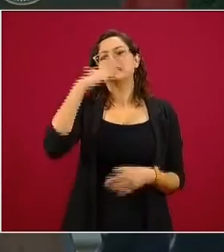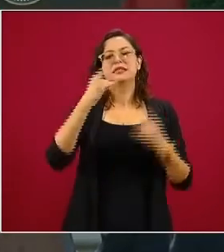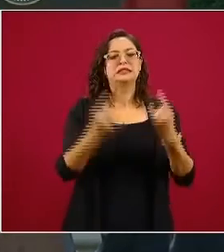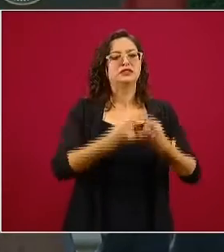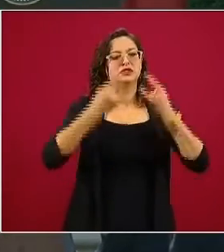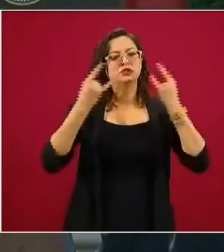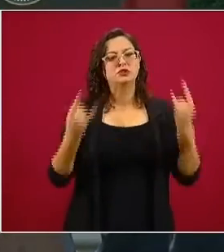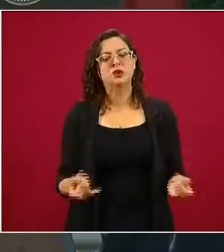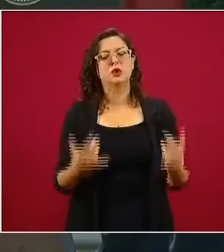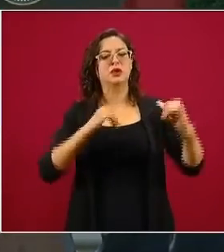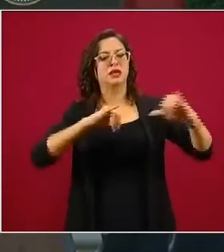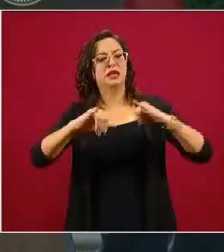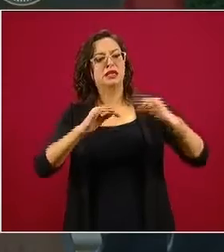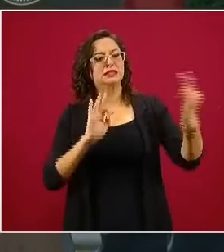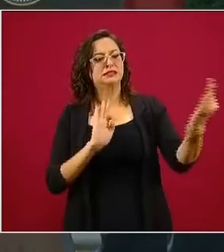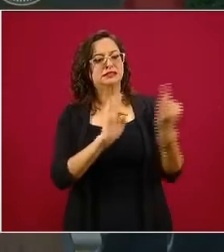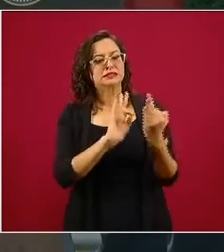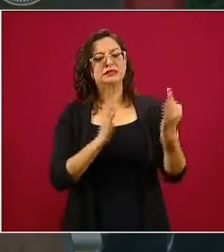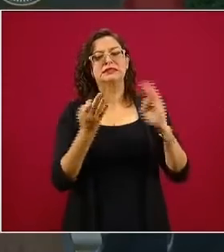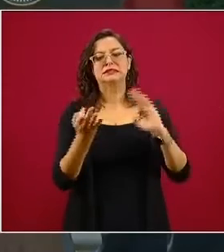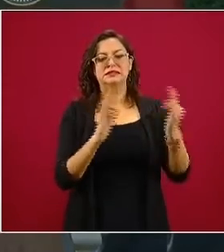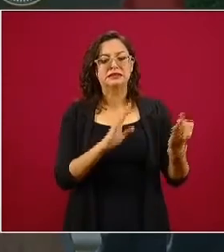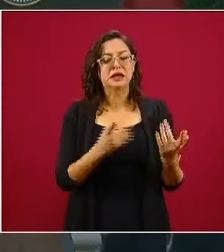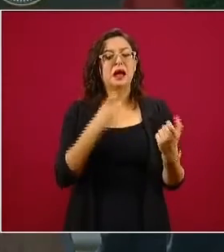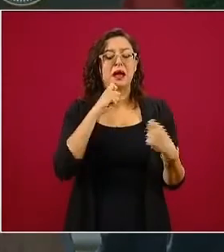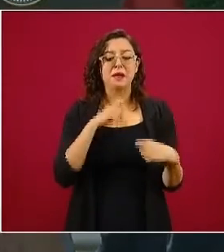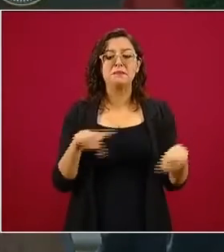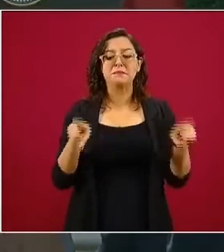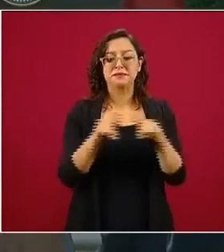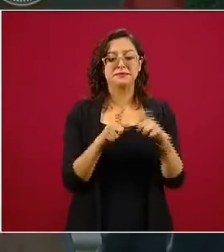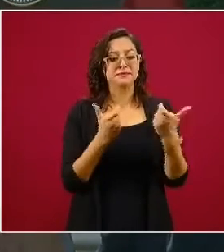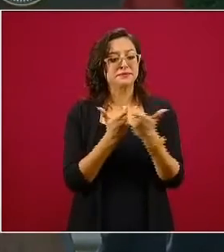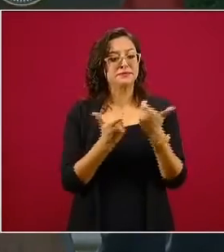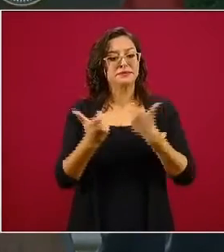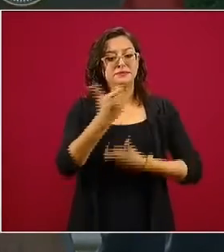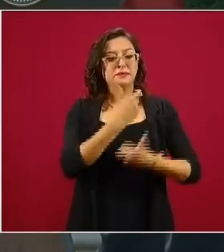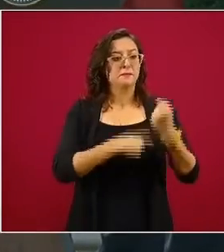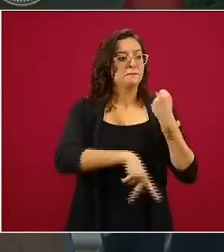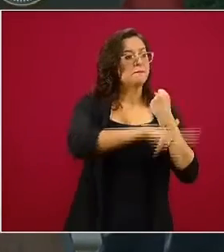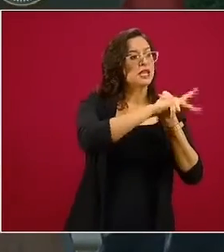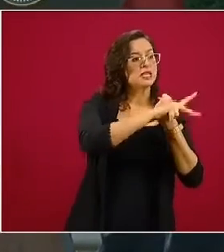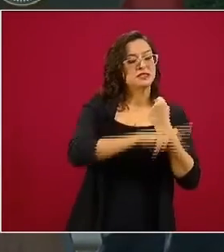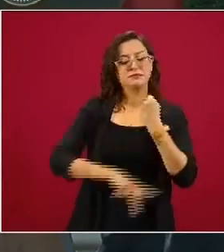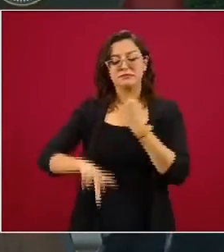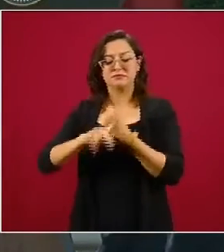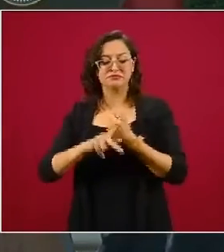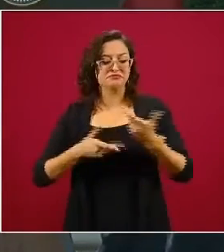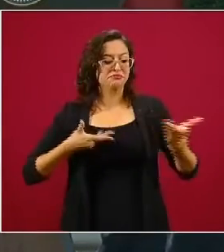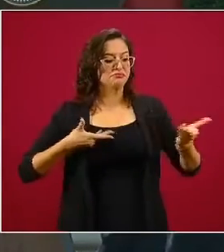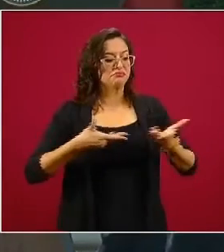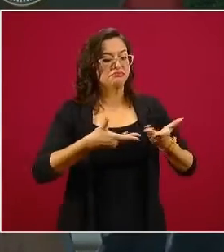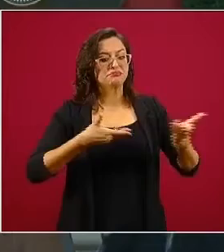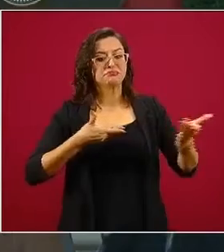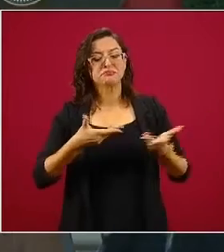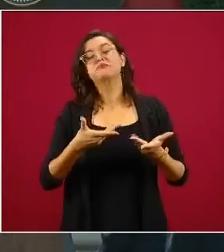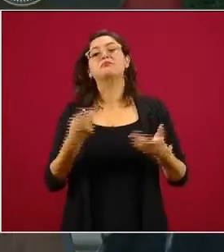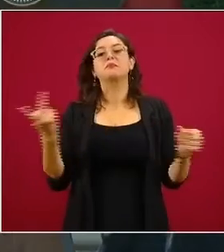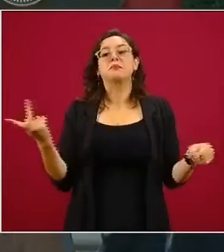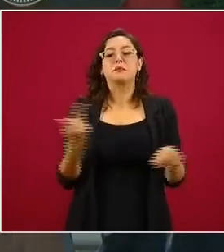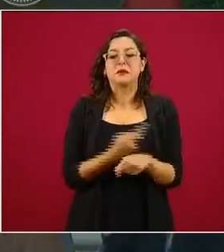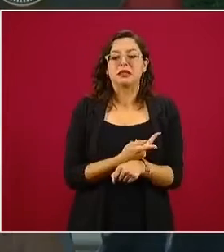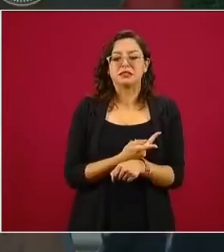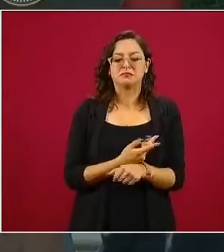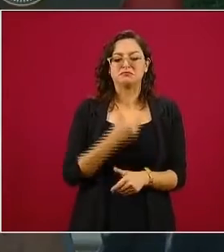la vecindad y las circunstancias económicas de ambas naciones ha impulsado de manera natural